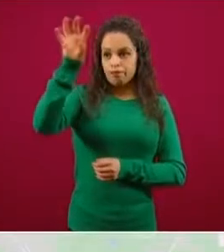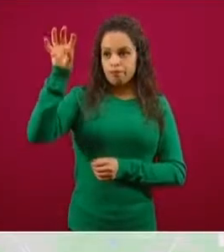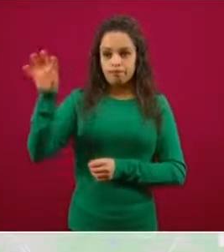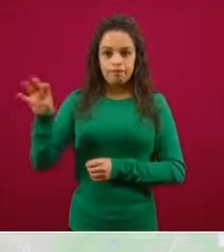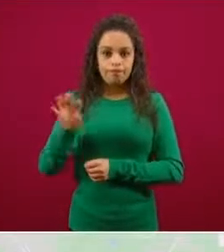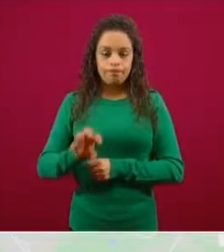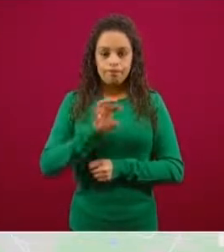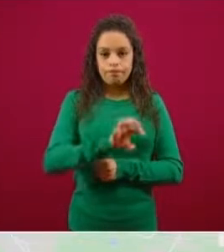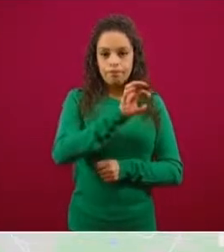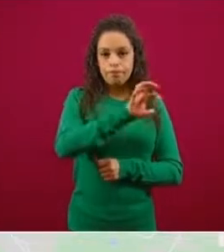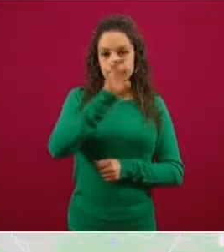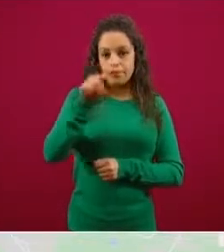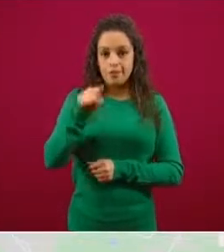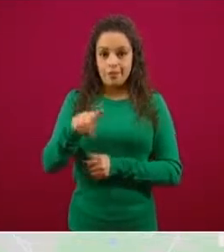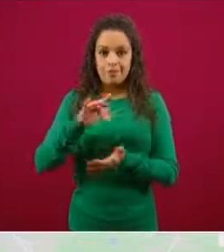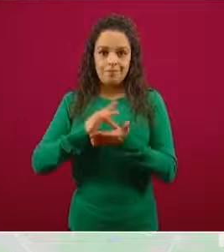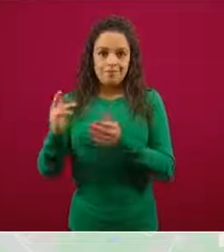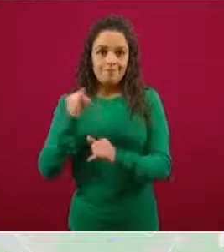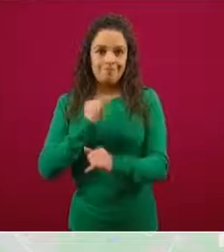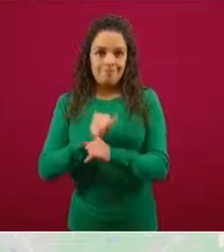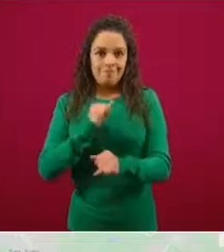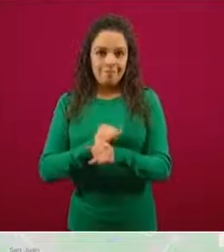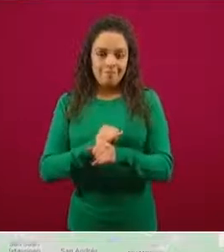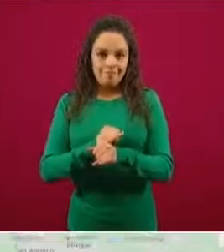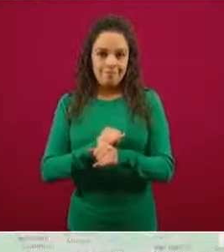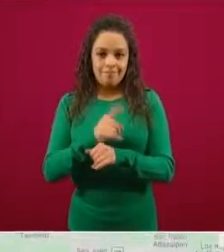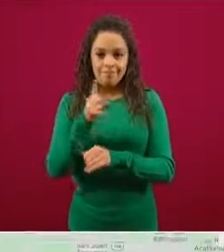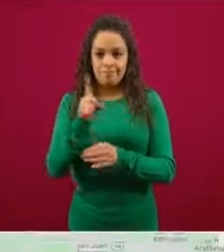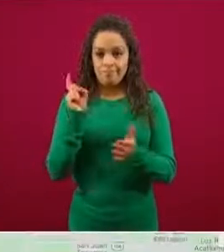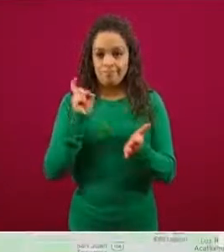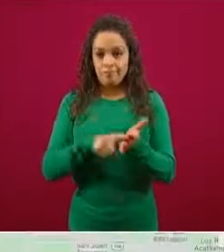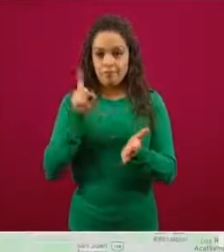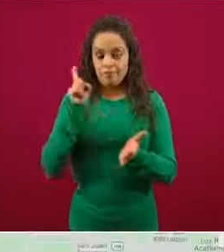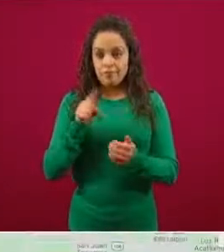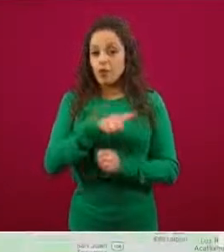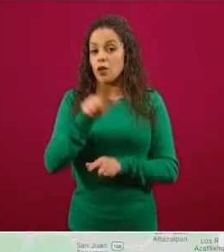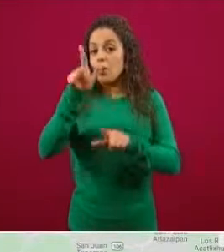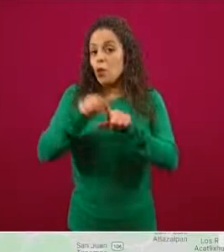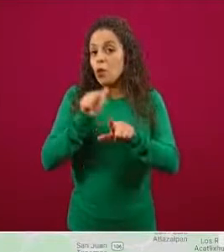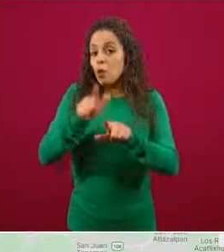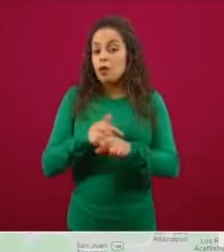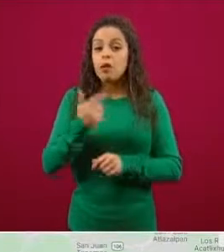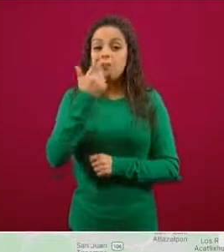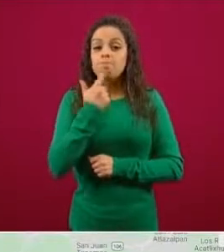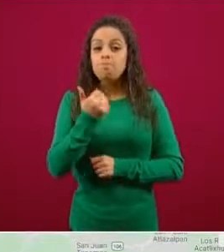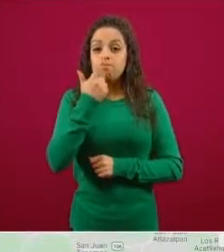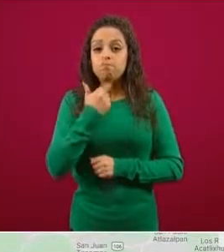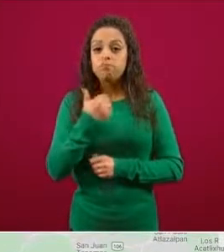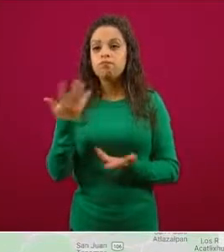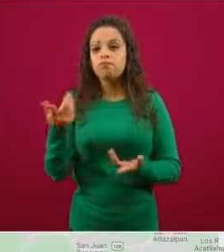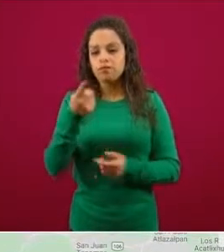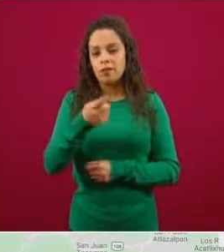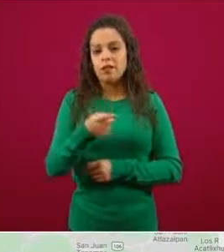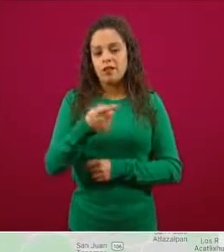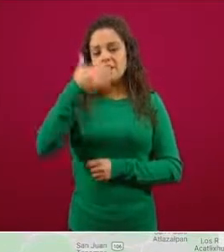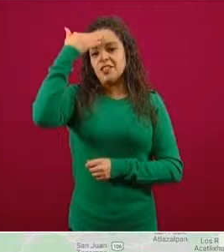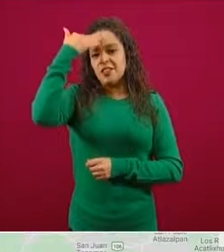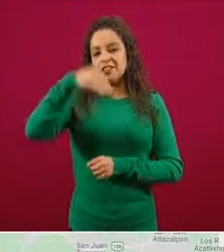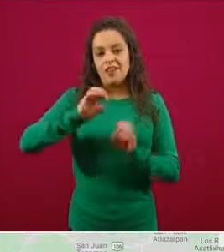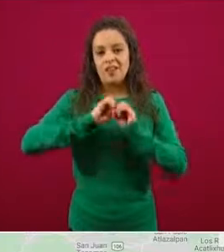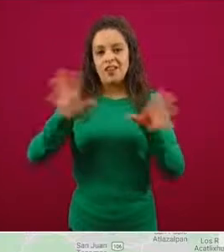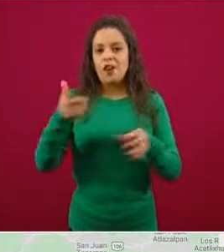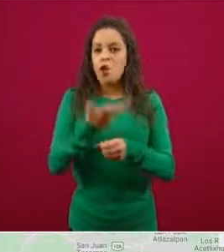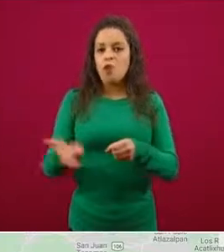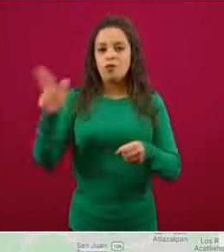este portal, en donde en cada punto ustedes pueden ver si está en rojo, pues quiere decir que el hospital está saturado, si está